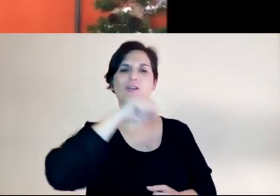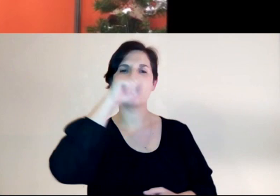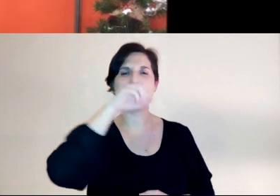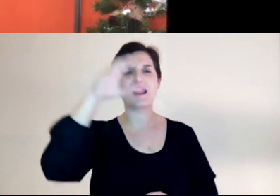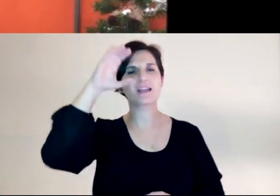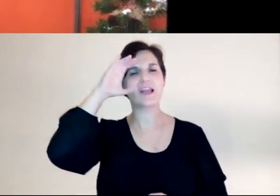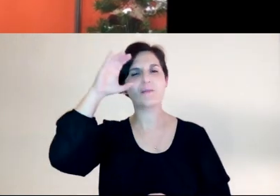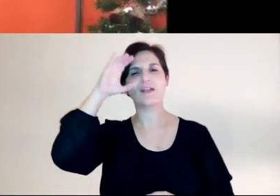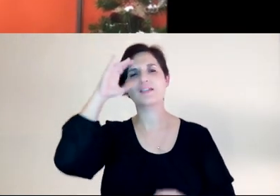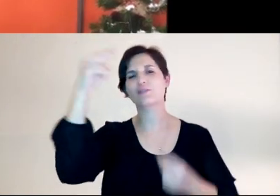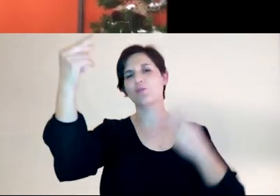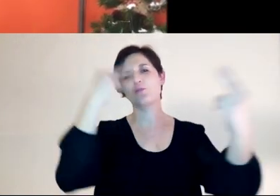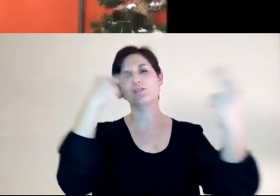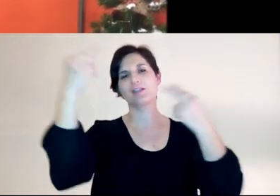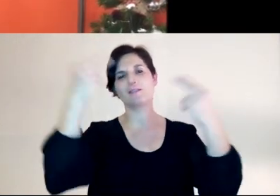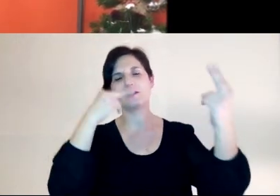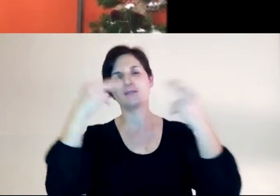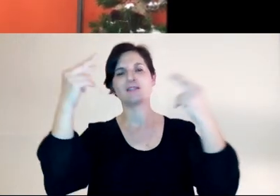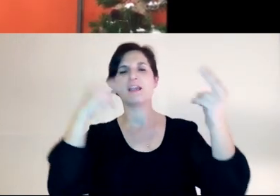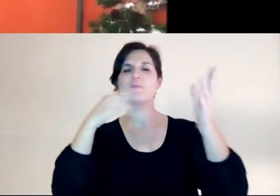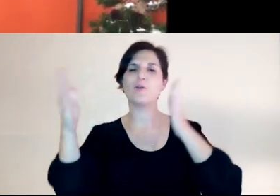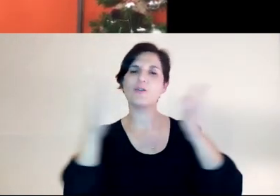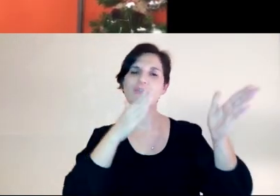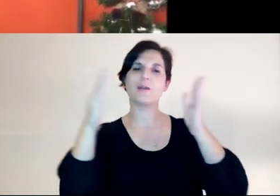por favor.